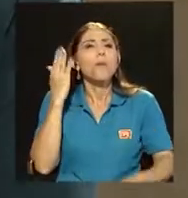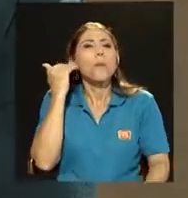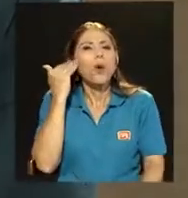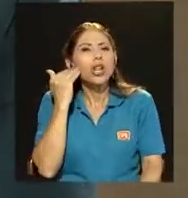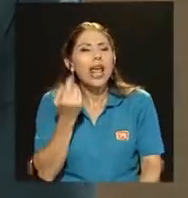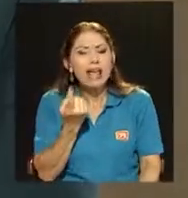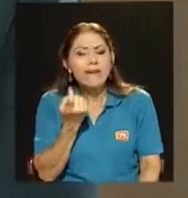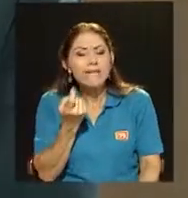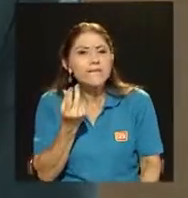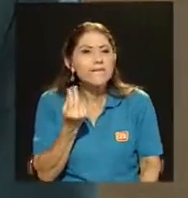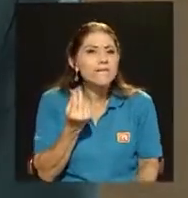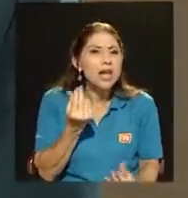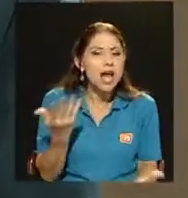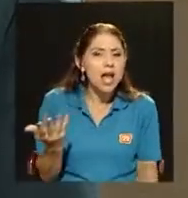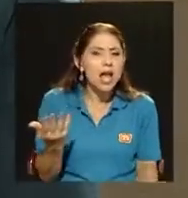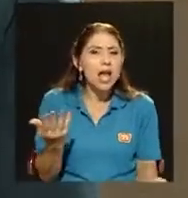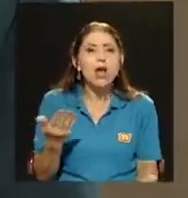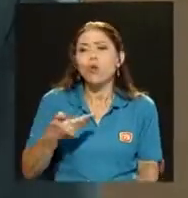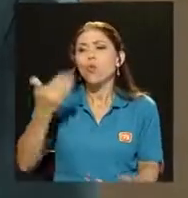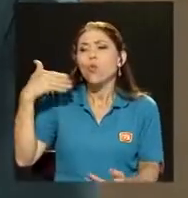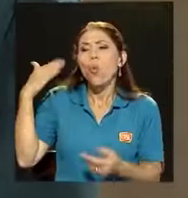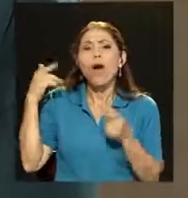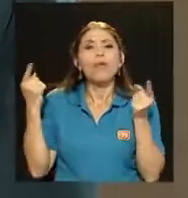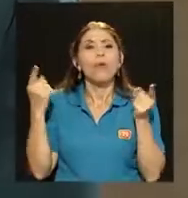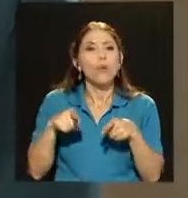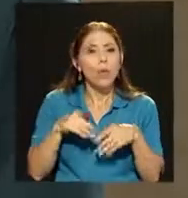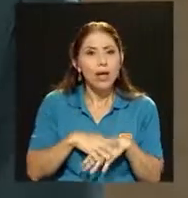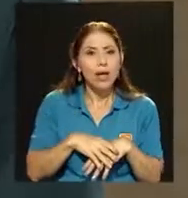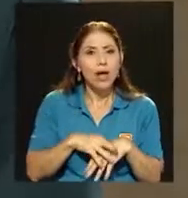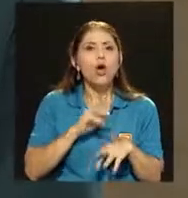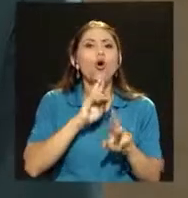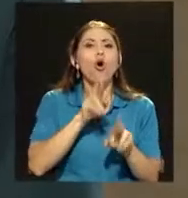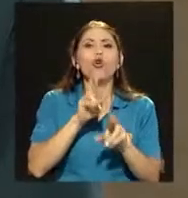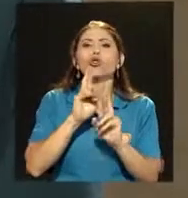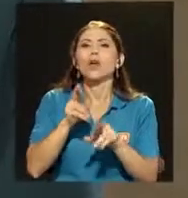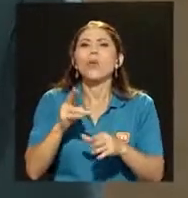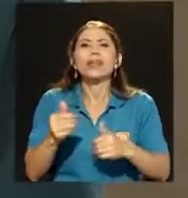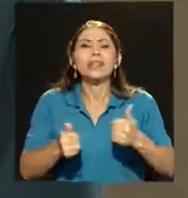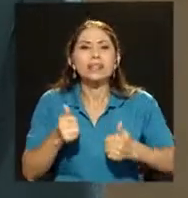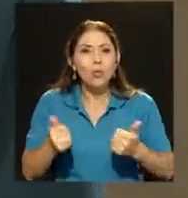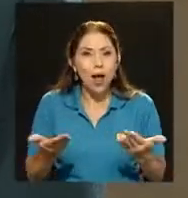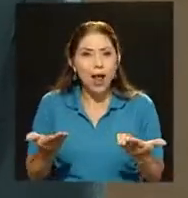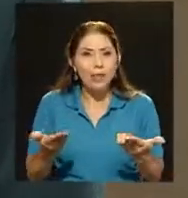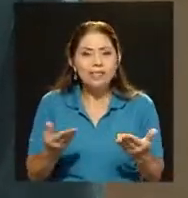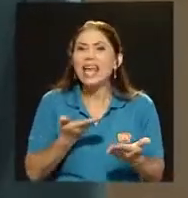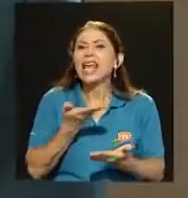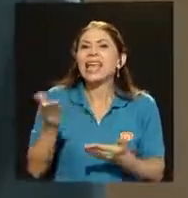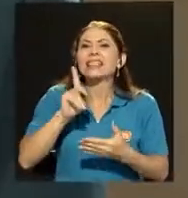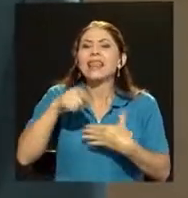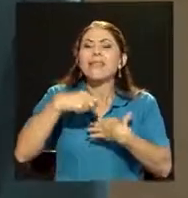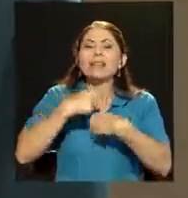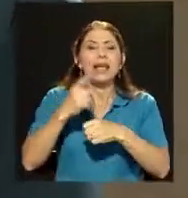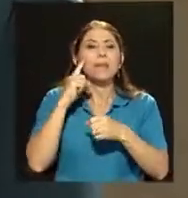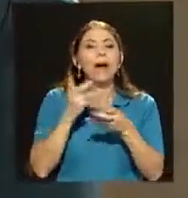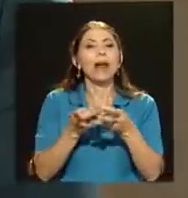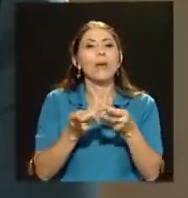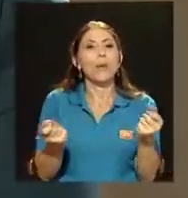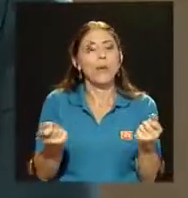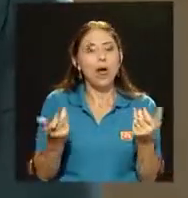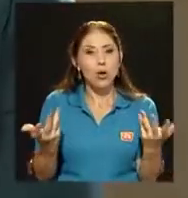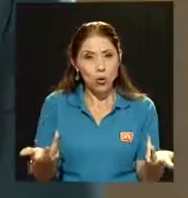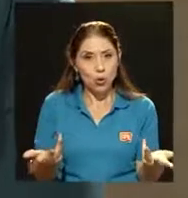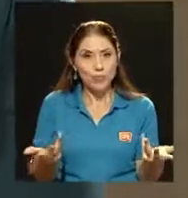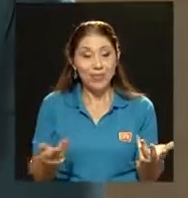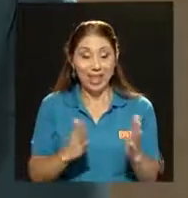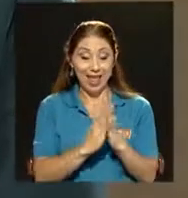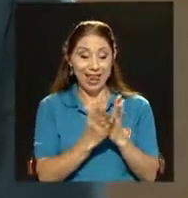genera, cuáles son sus consecuencias, cuáles son las medidas necesarias para resolver el déficit y algunos otros temas. La